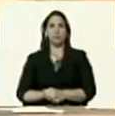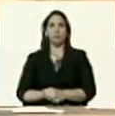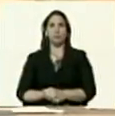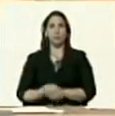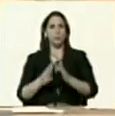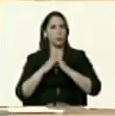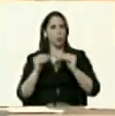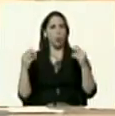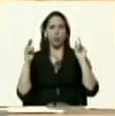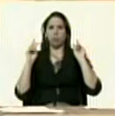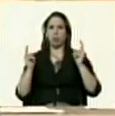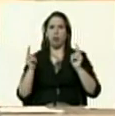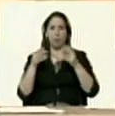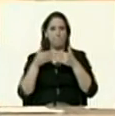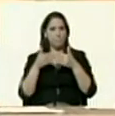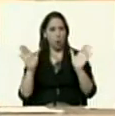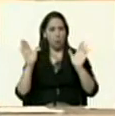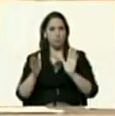todos los temas.